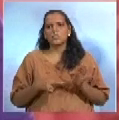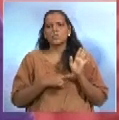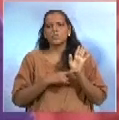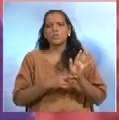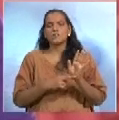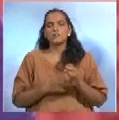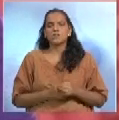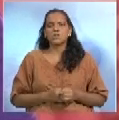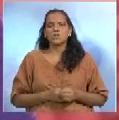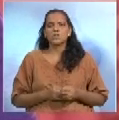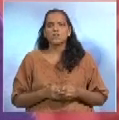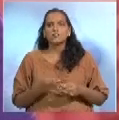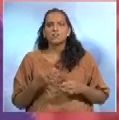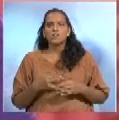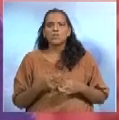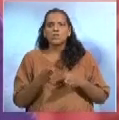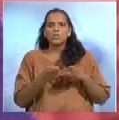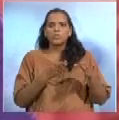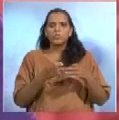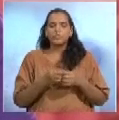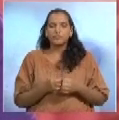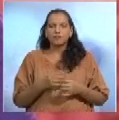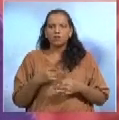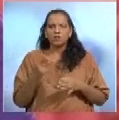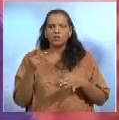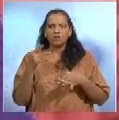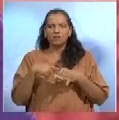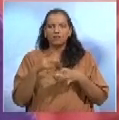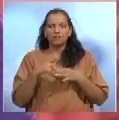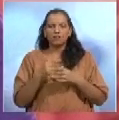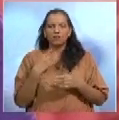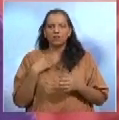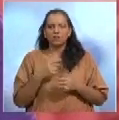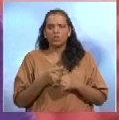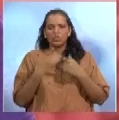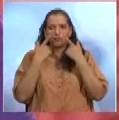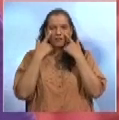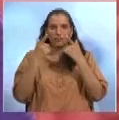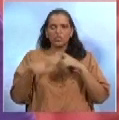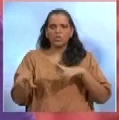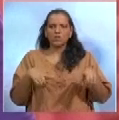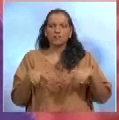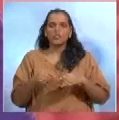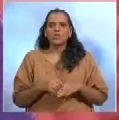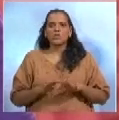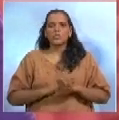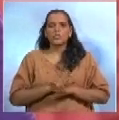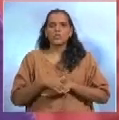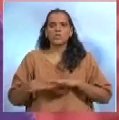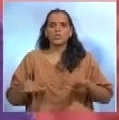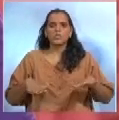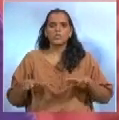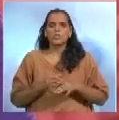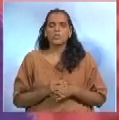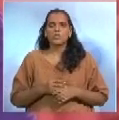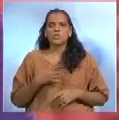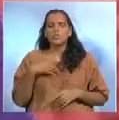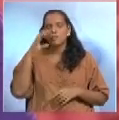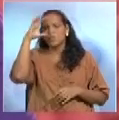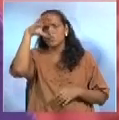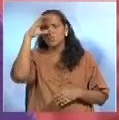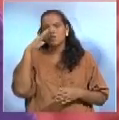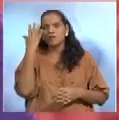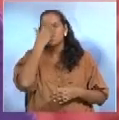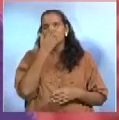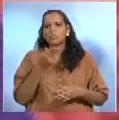Representantes de la Cámara de la Producción se reunieron para analizar la situación de las zonas afectadas por el terremoto. La medida busca que Esmeraldas esté